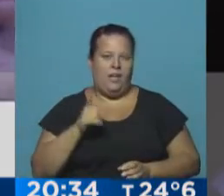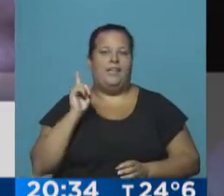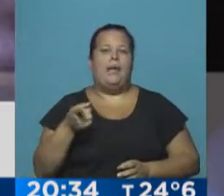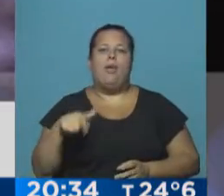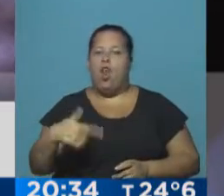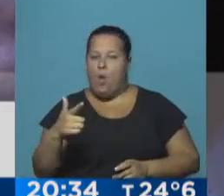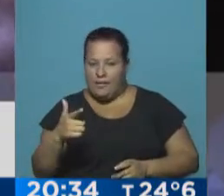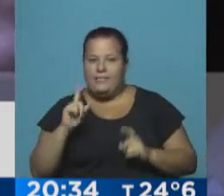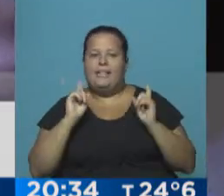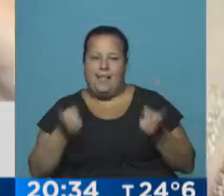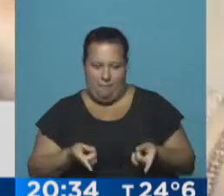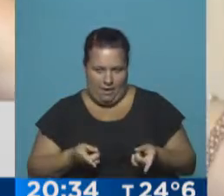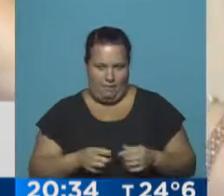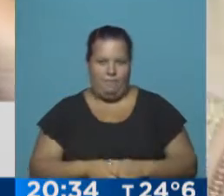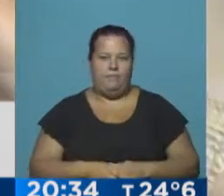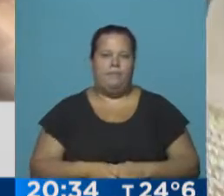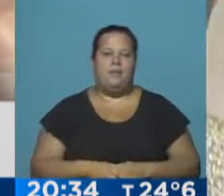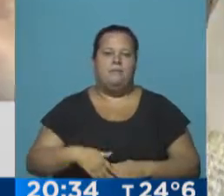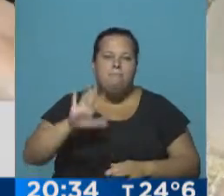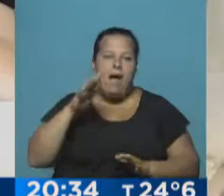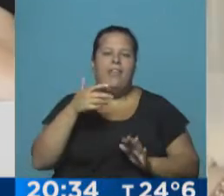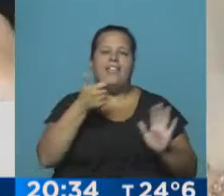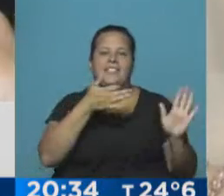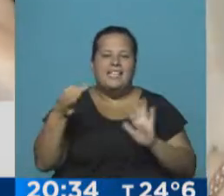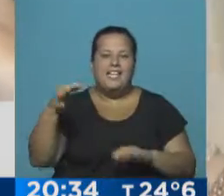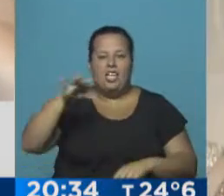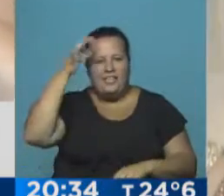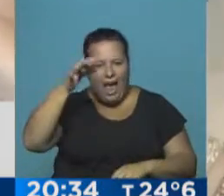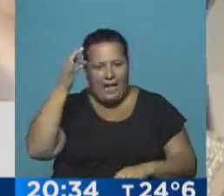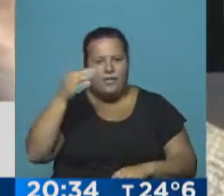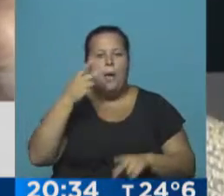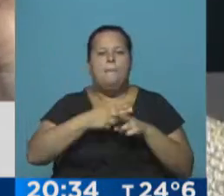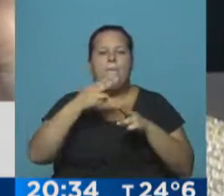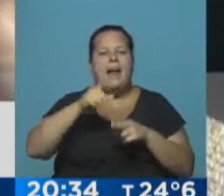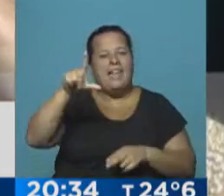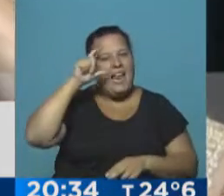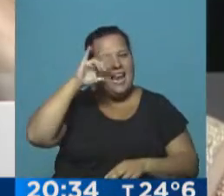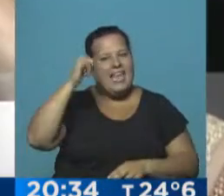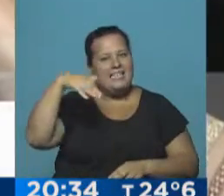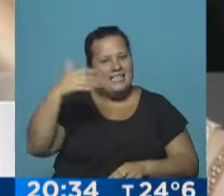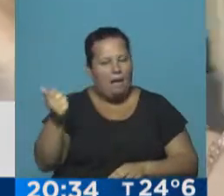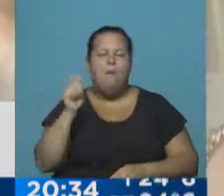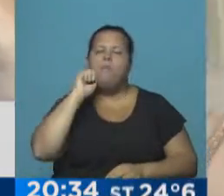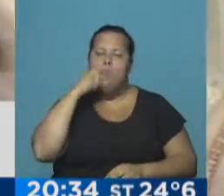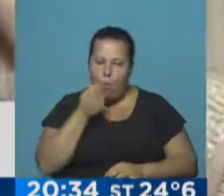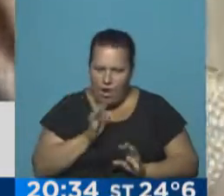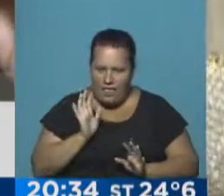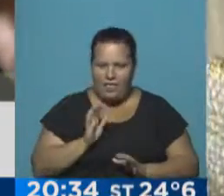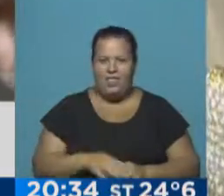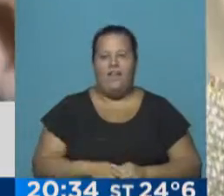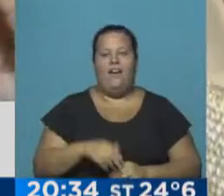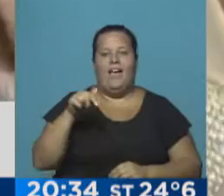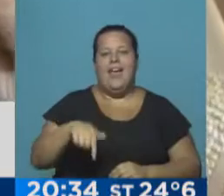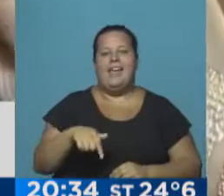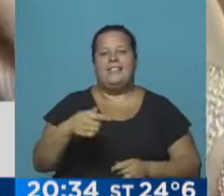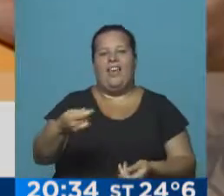no están acá también. Llevamos más de 600 funciones de Parque Lezama y es muy bonito esto